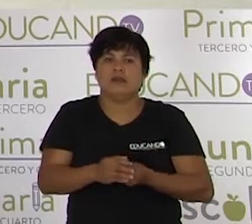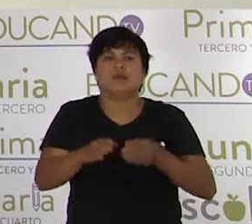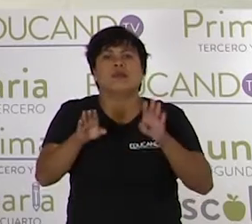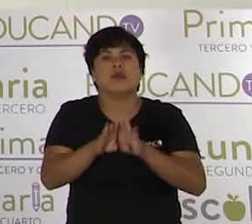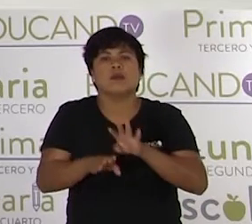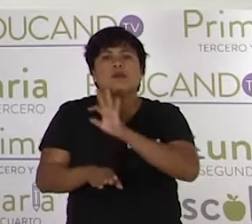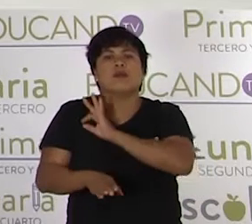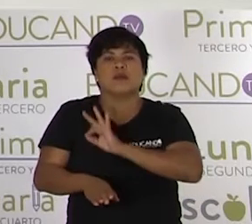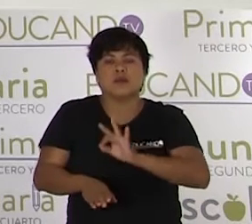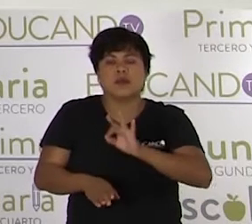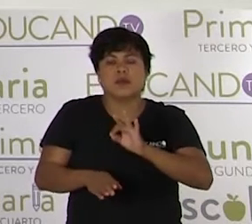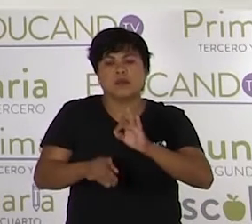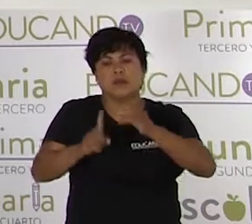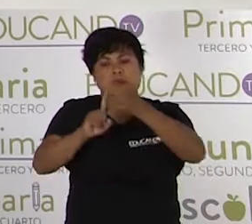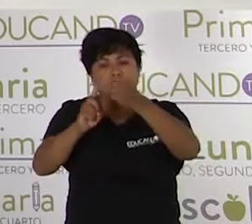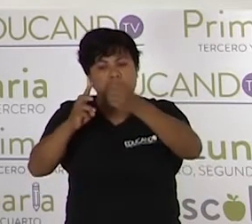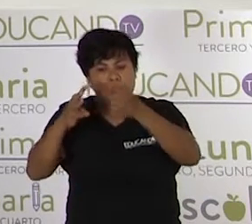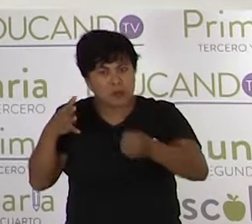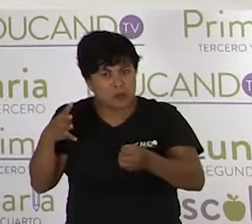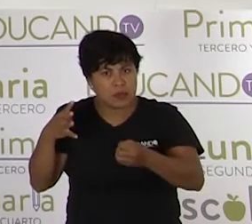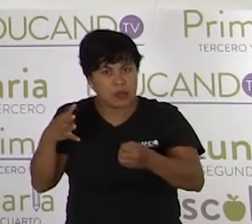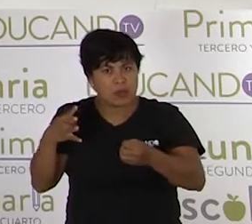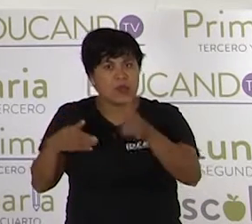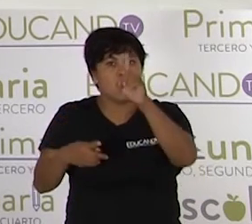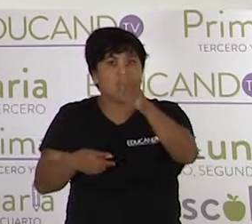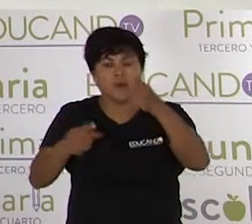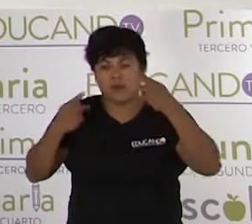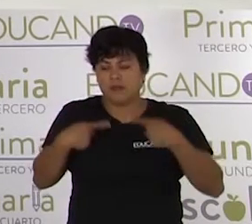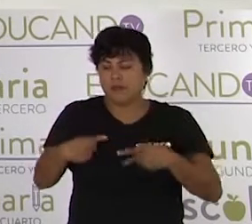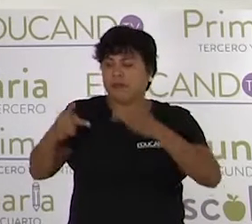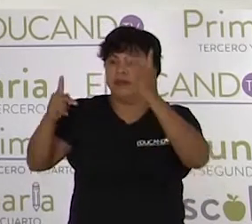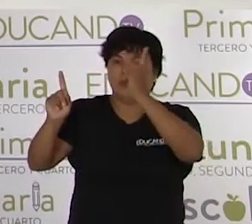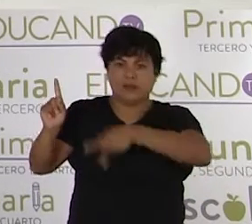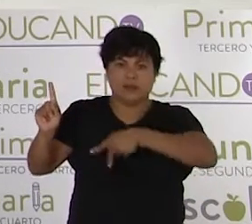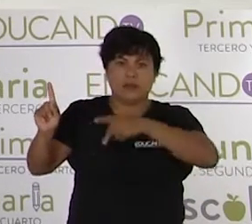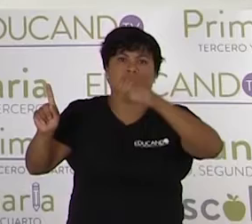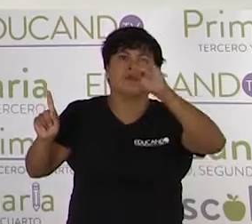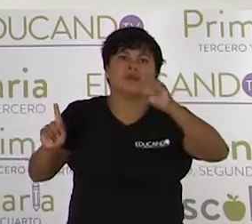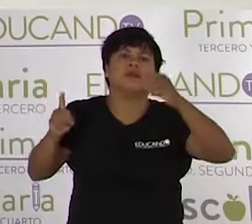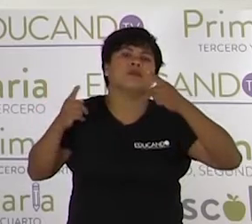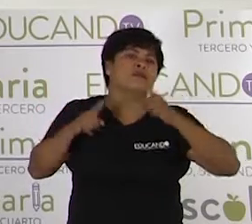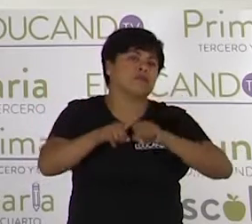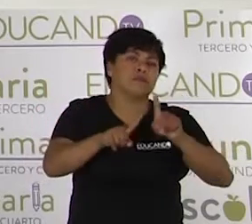¿Cómo podemos describir a una persona o un personaje?